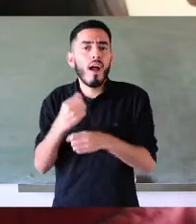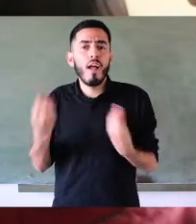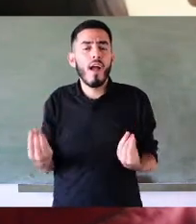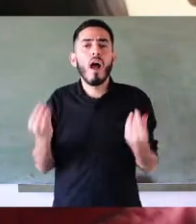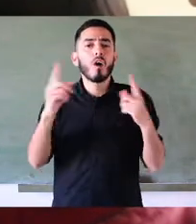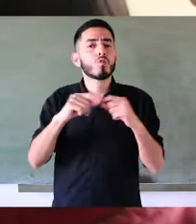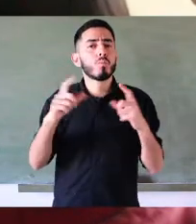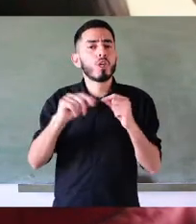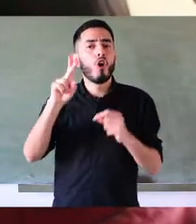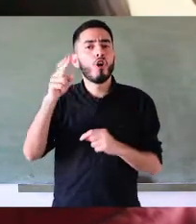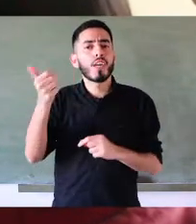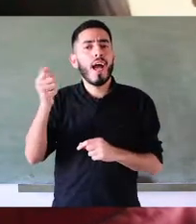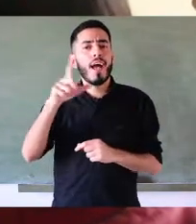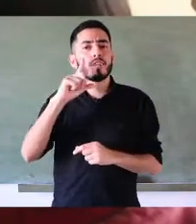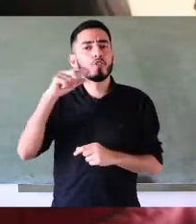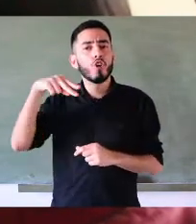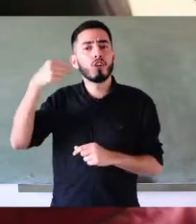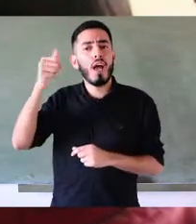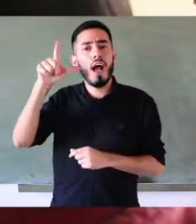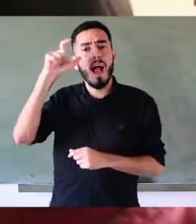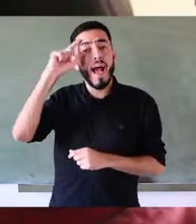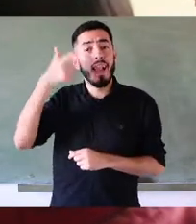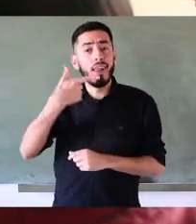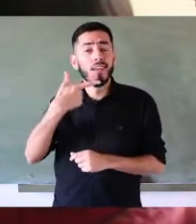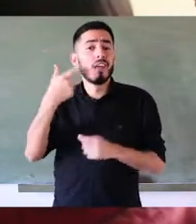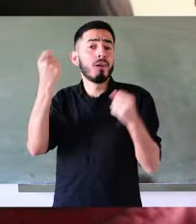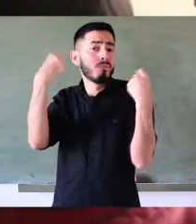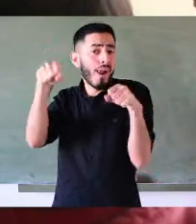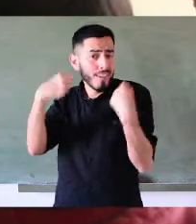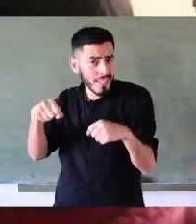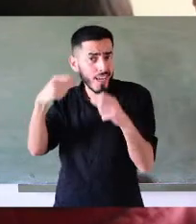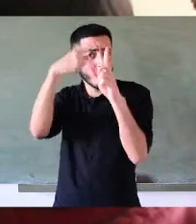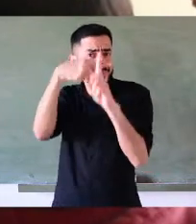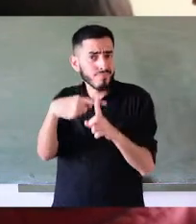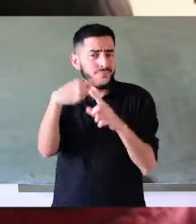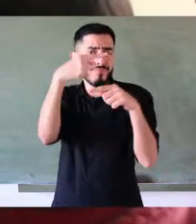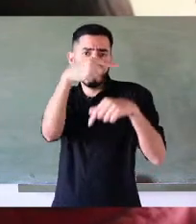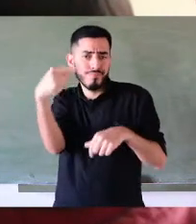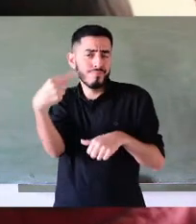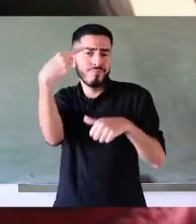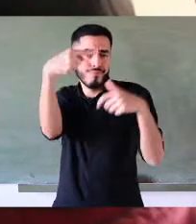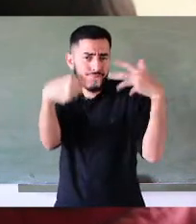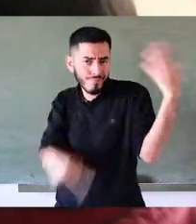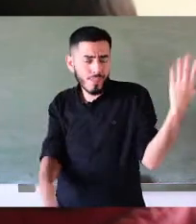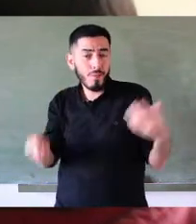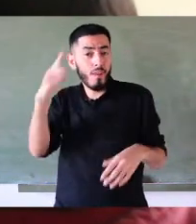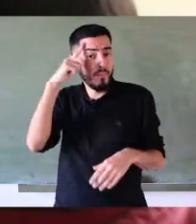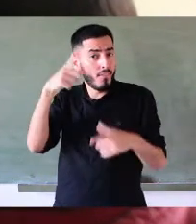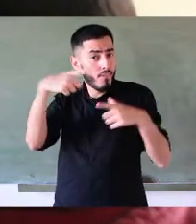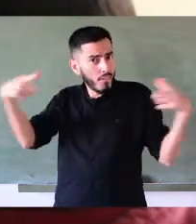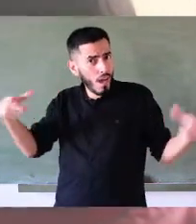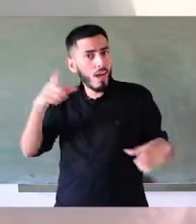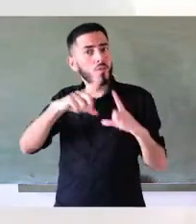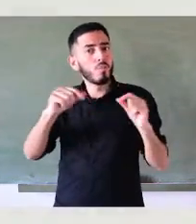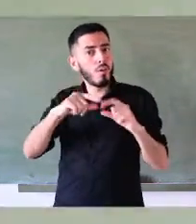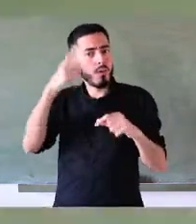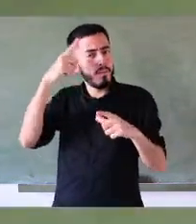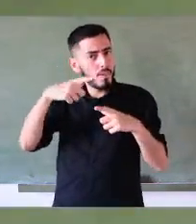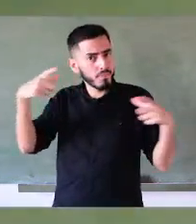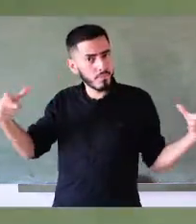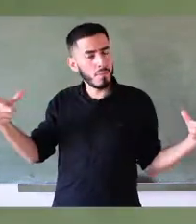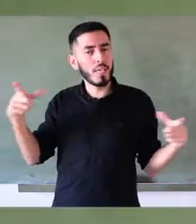con números racionales, ejercicios combinados, ecuaciones e inequaciones para luego ampliar nuestro conjunto numérico.